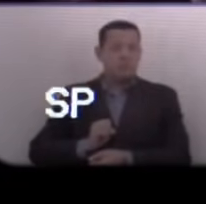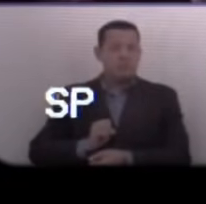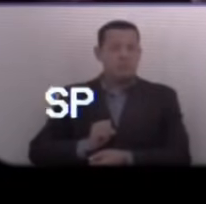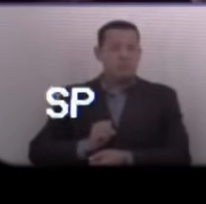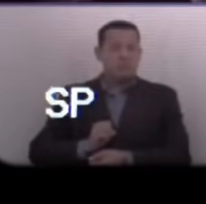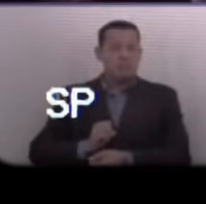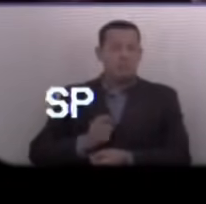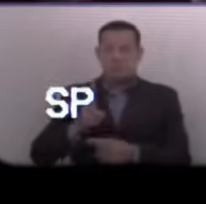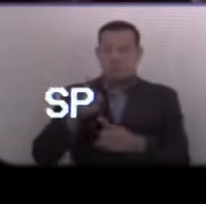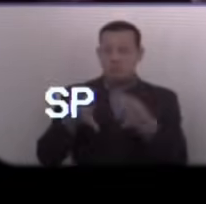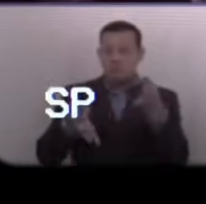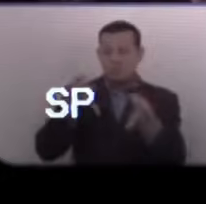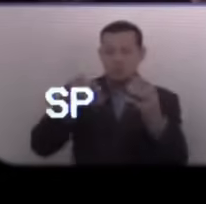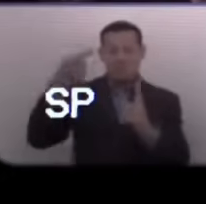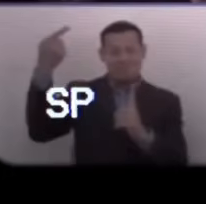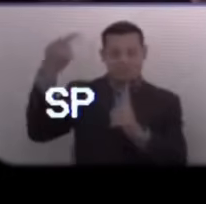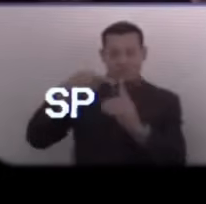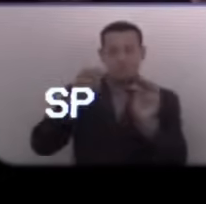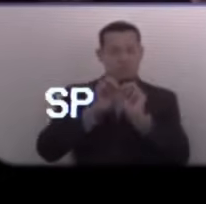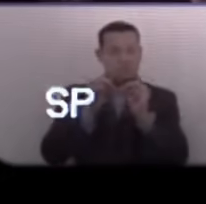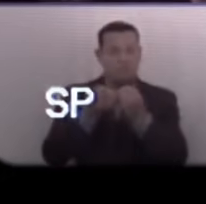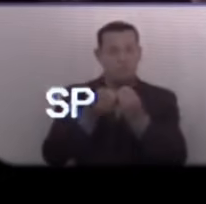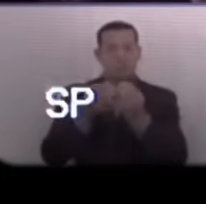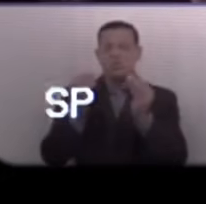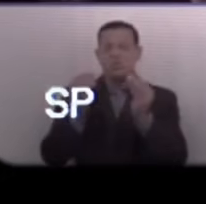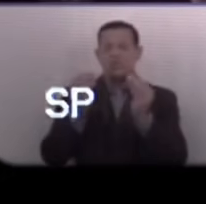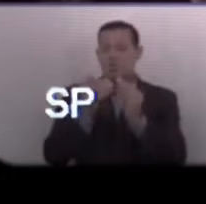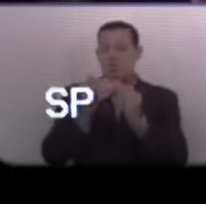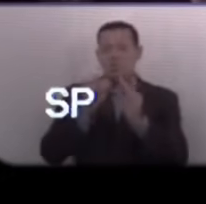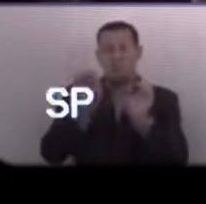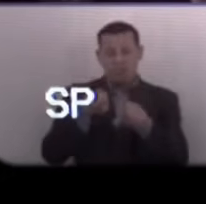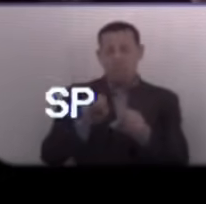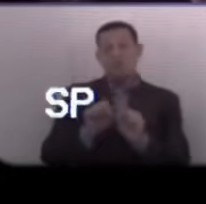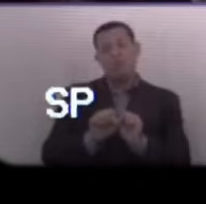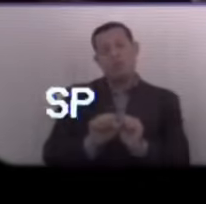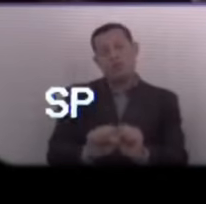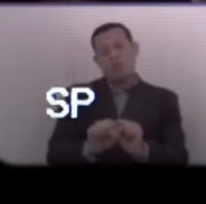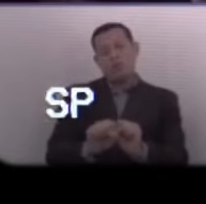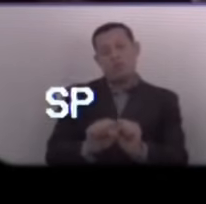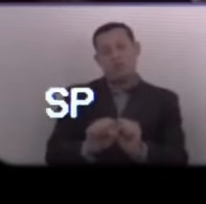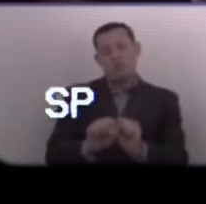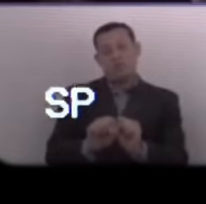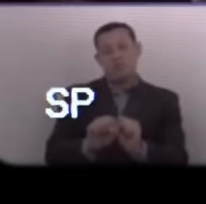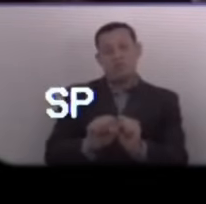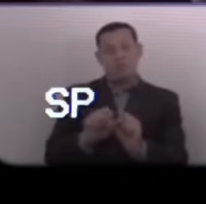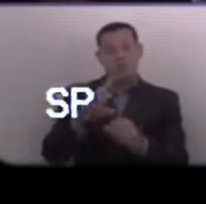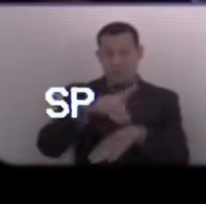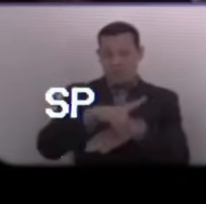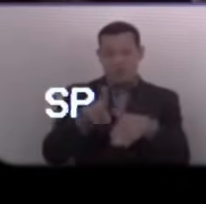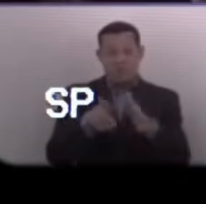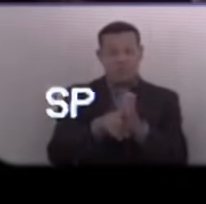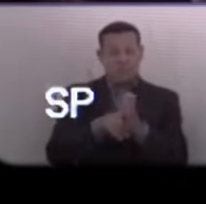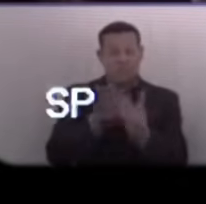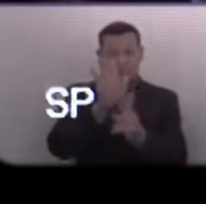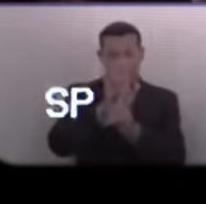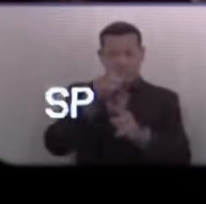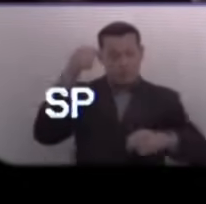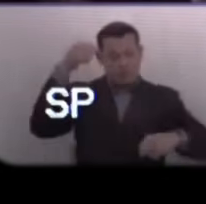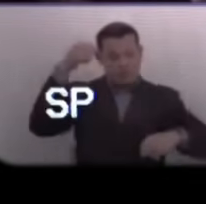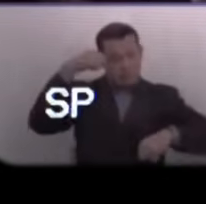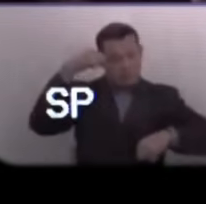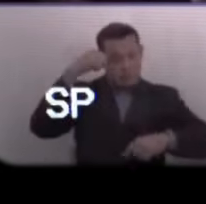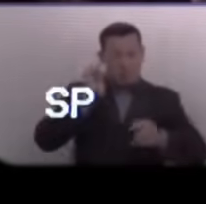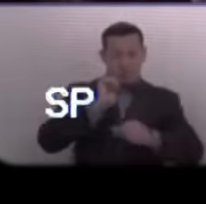siendo injustamente acusados, les puede correr la misma suerte. Colegas, en nuestras conciencias